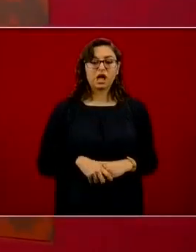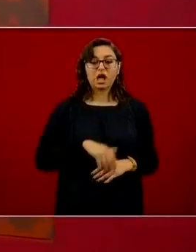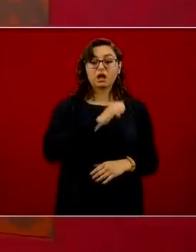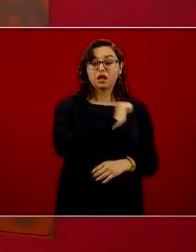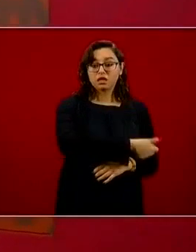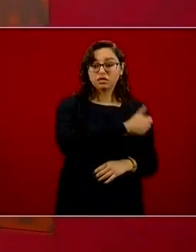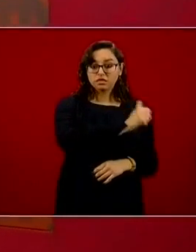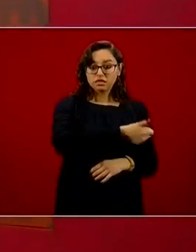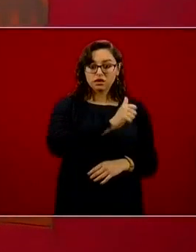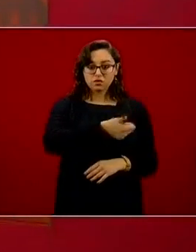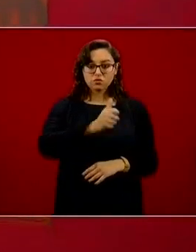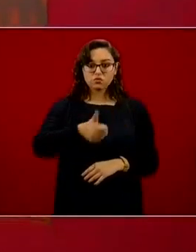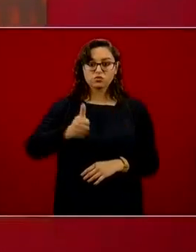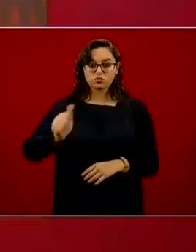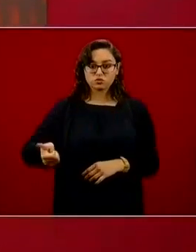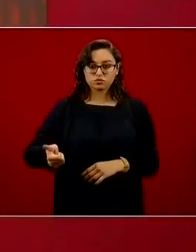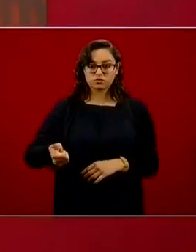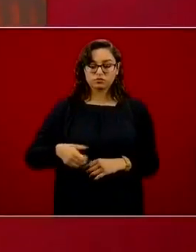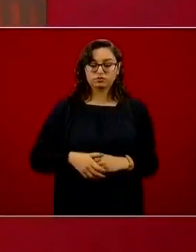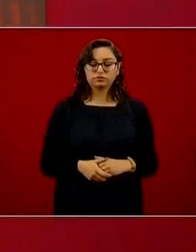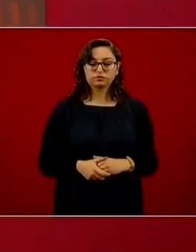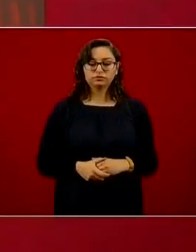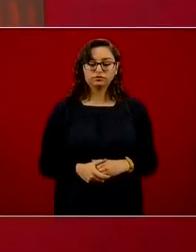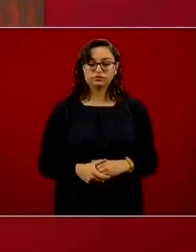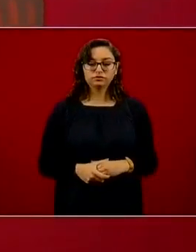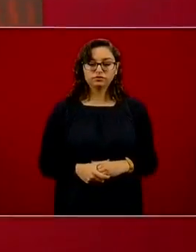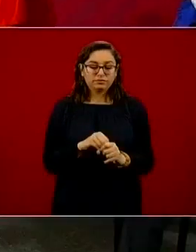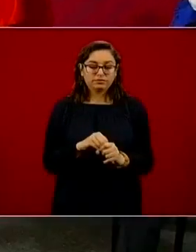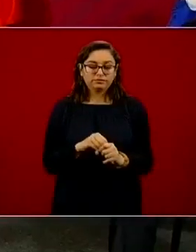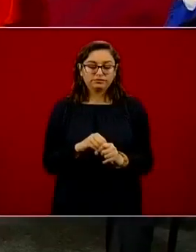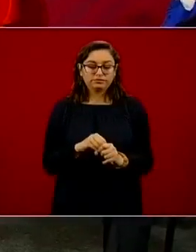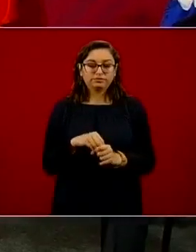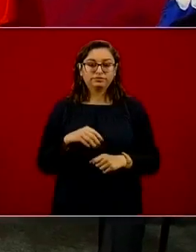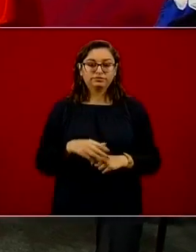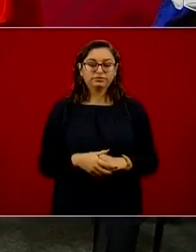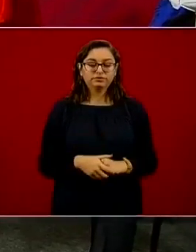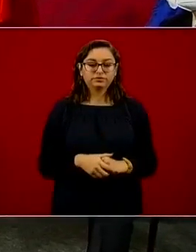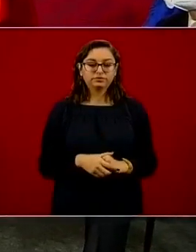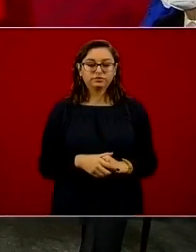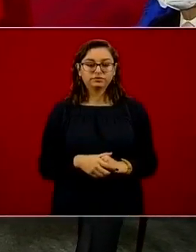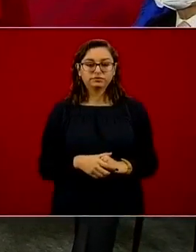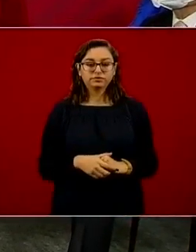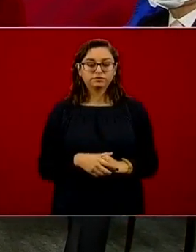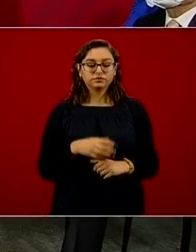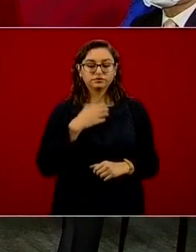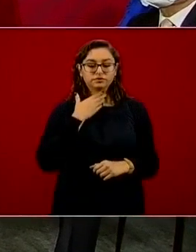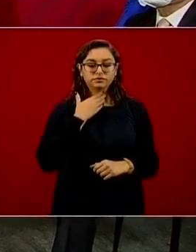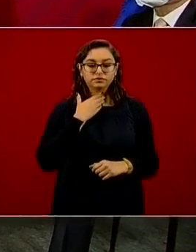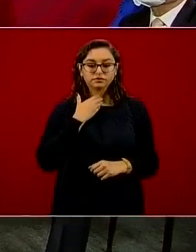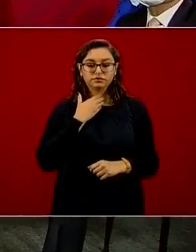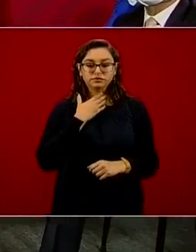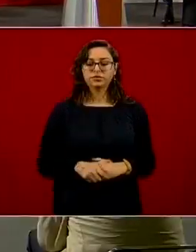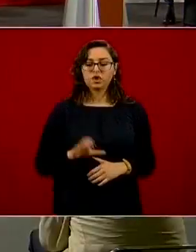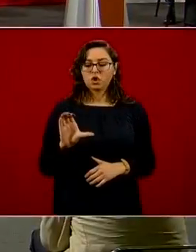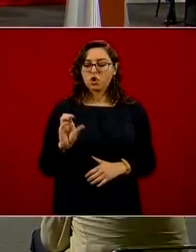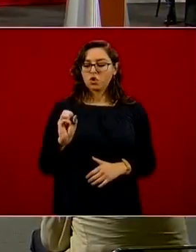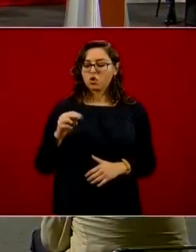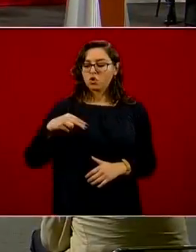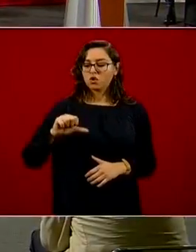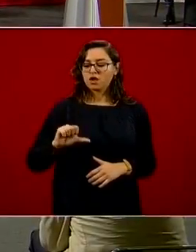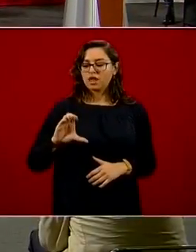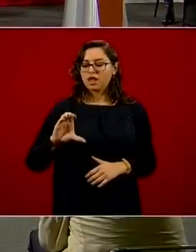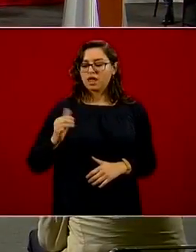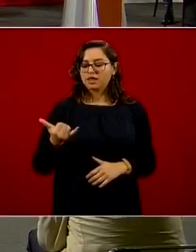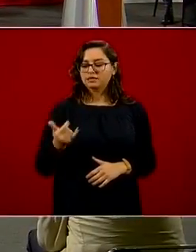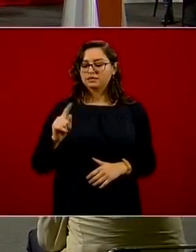fondos sean auditados y revisados. Reiteró que los beneficiarios continuarán recibiendo sus apoyos. Por la mañana, la directora del